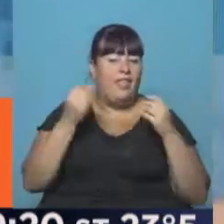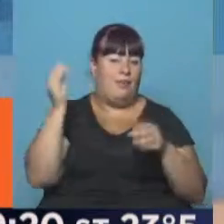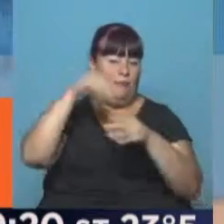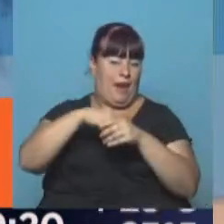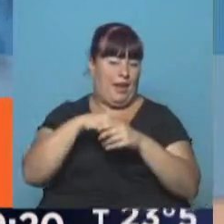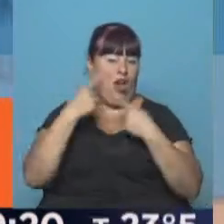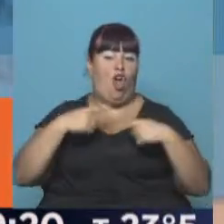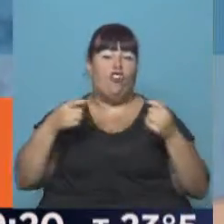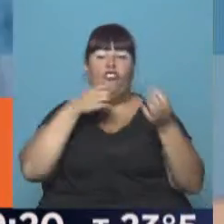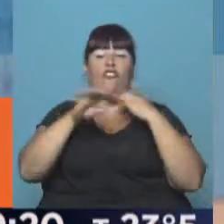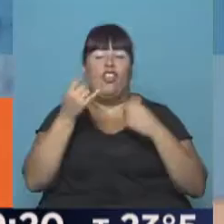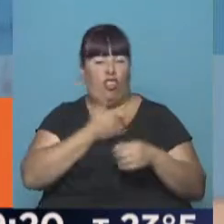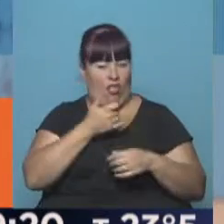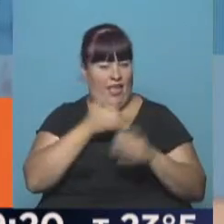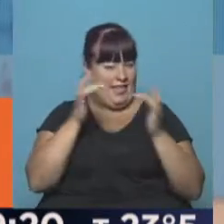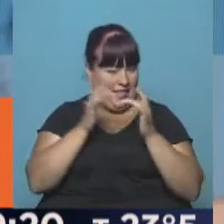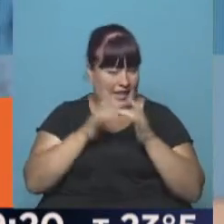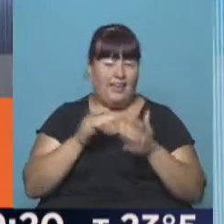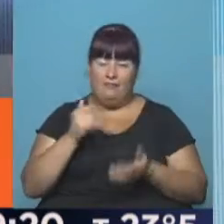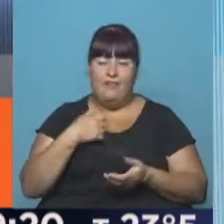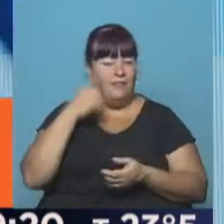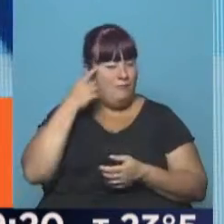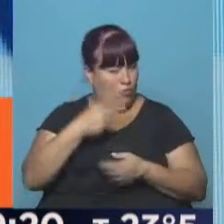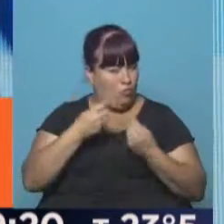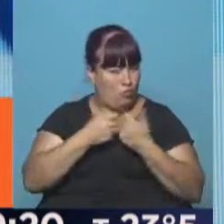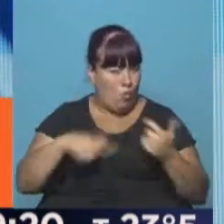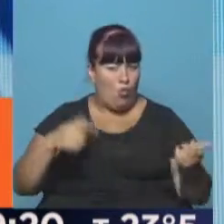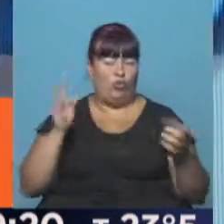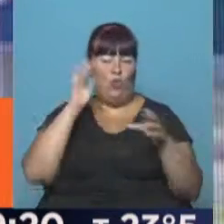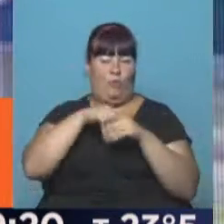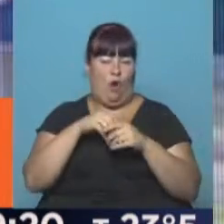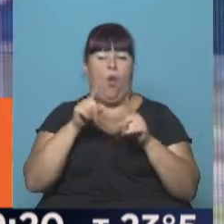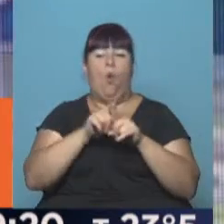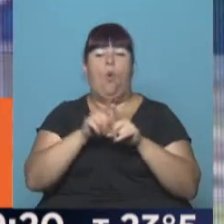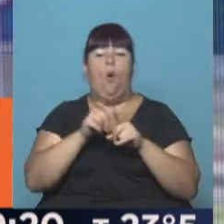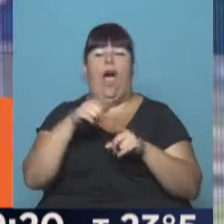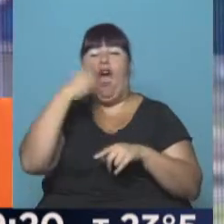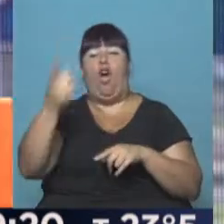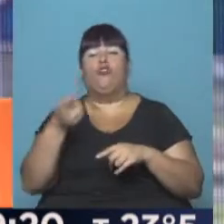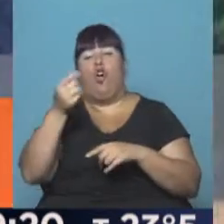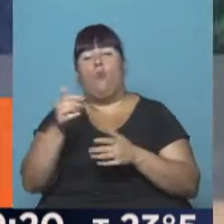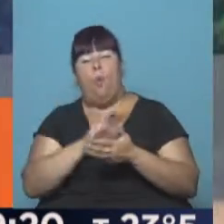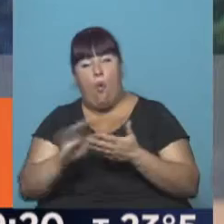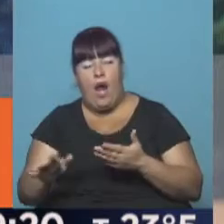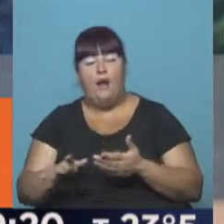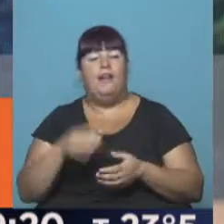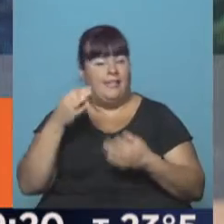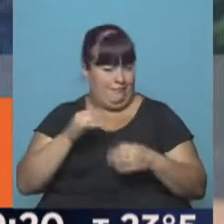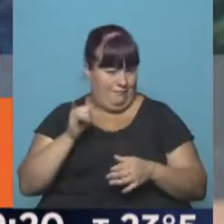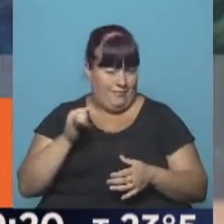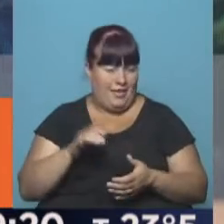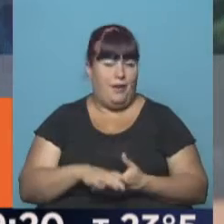incorporando sus artículos tal cual a internet me imagino que de haber muchos que se van incorporando así como se incorporan nuevos compradores seguro y